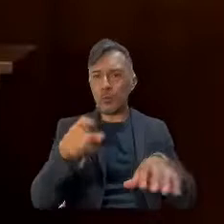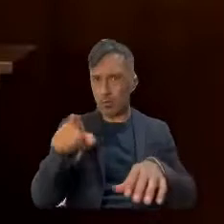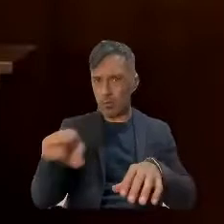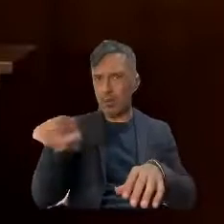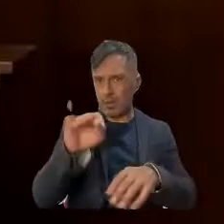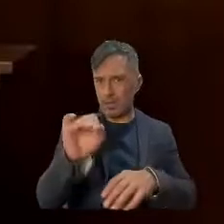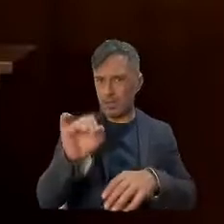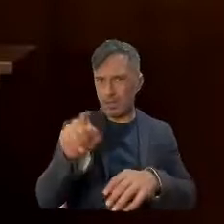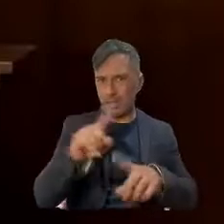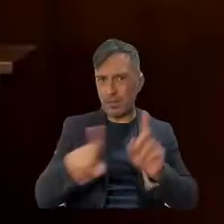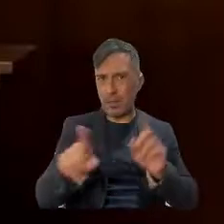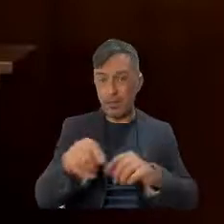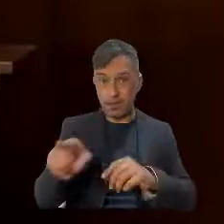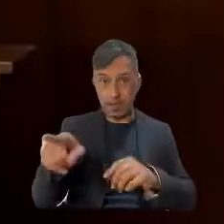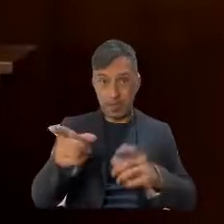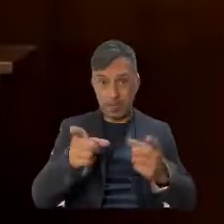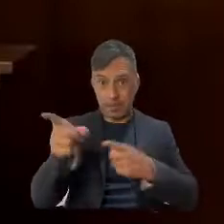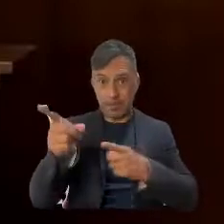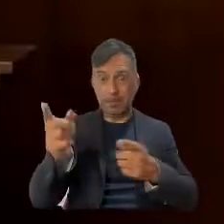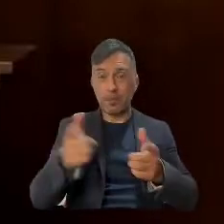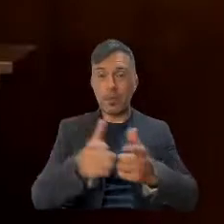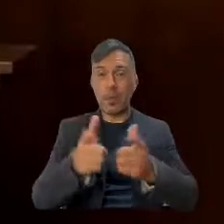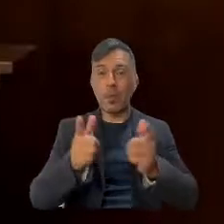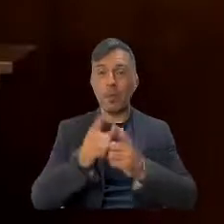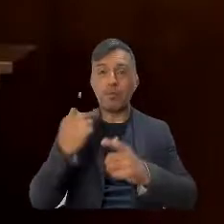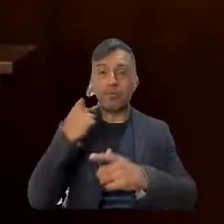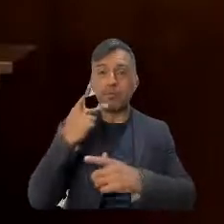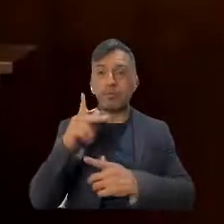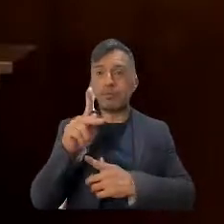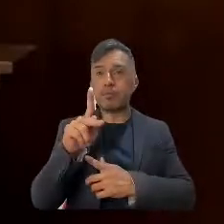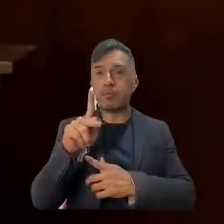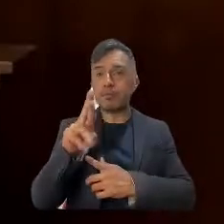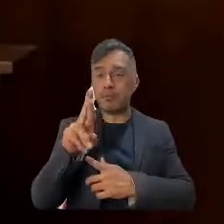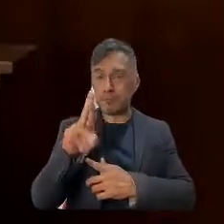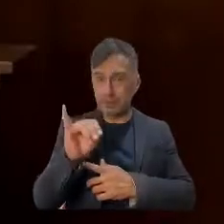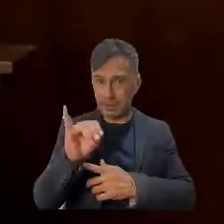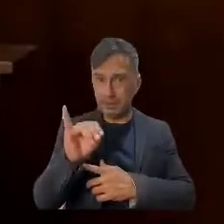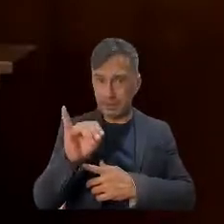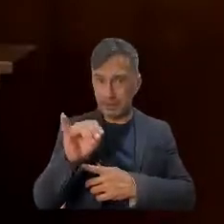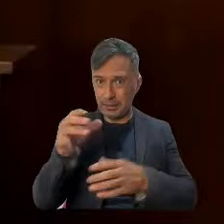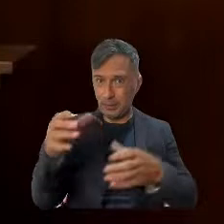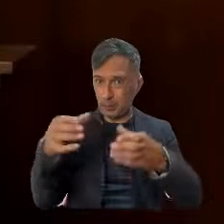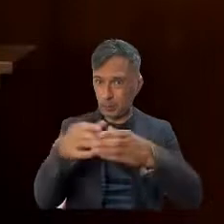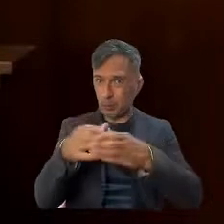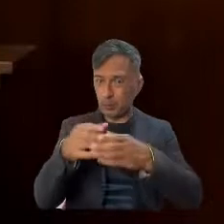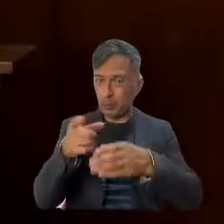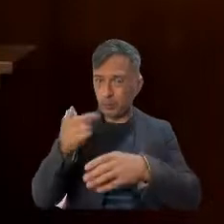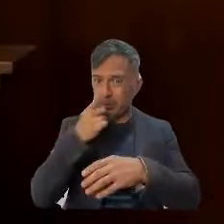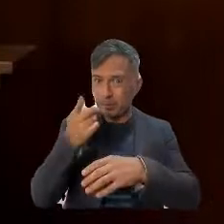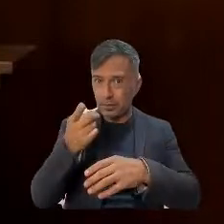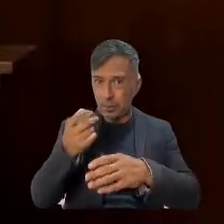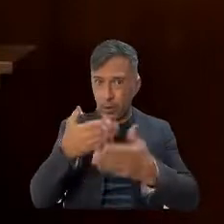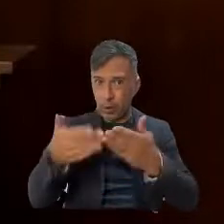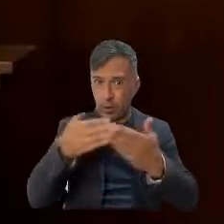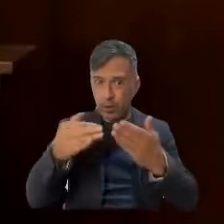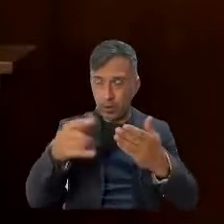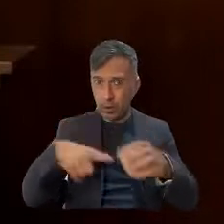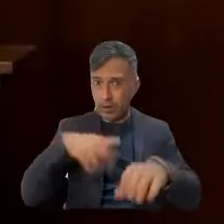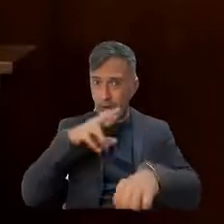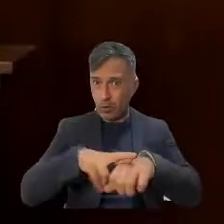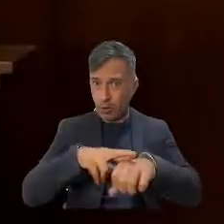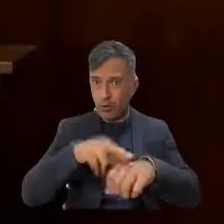diría a la fracción del Partido de la Revolución Institucional, entonces el gobernador Alfredo del Mazo es un